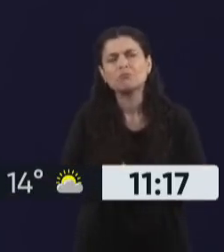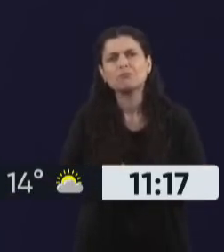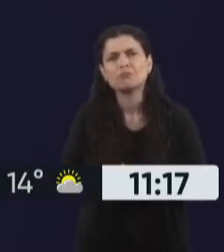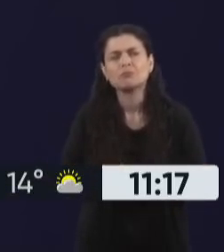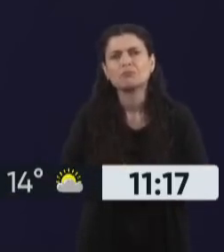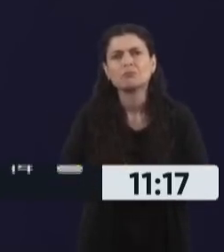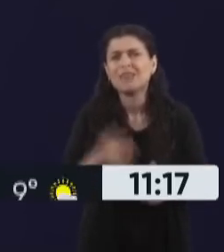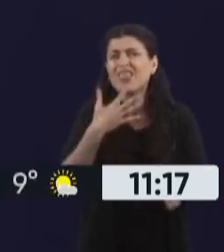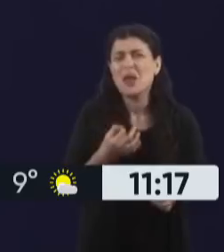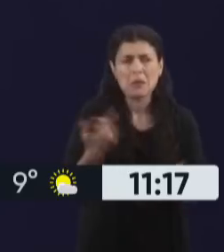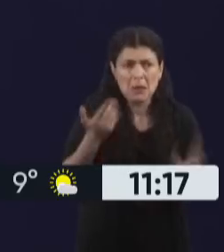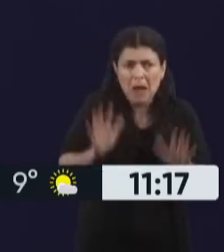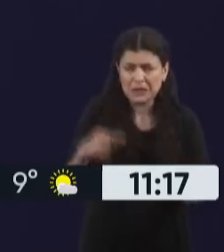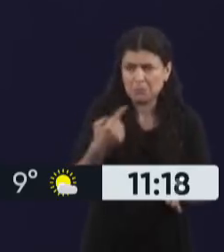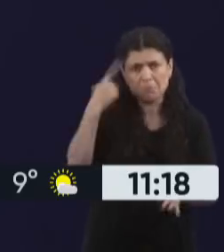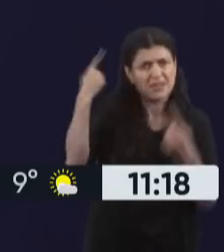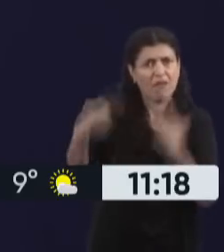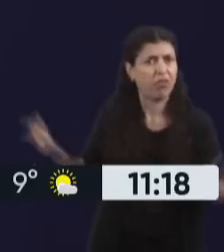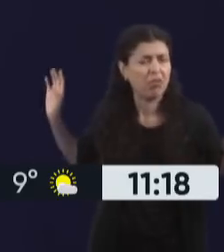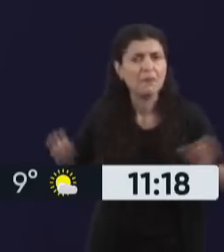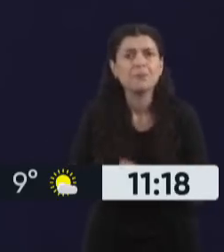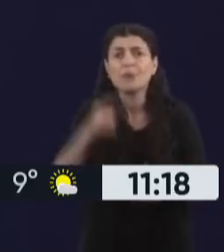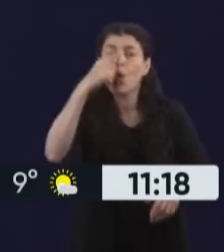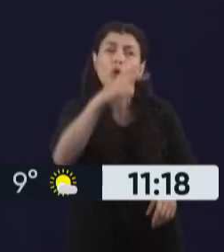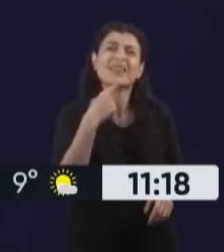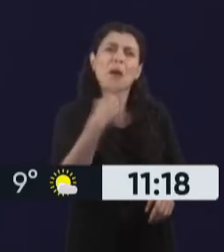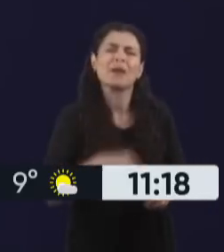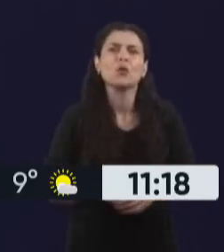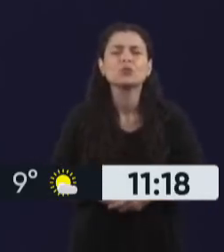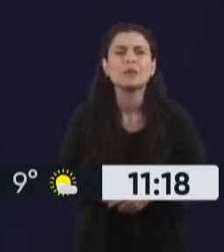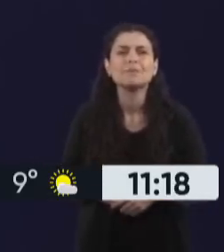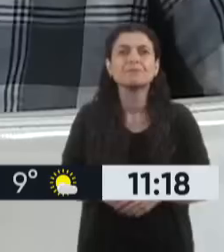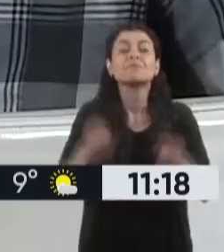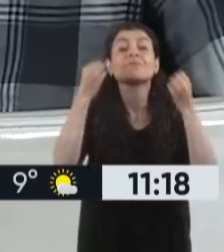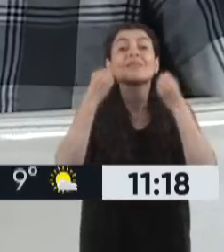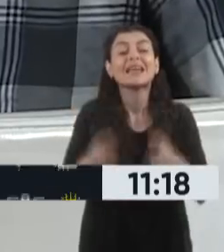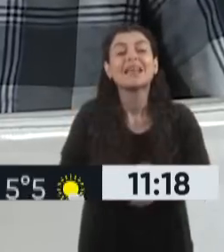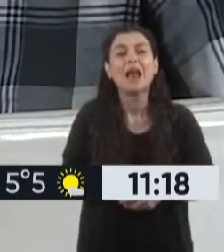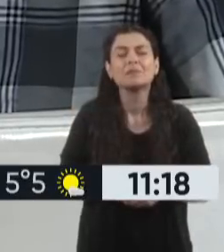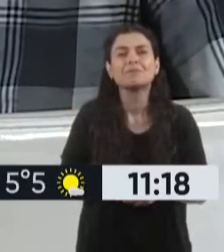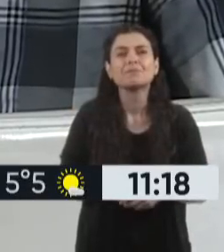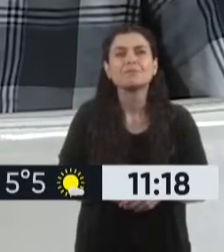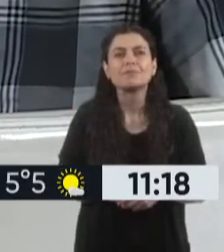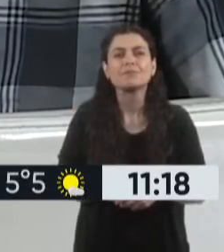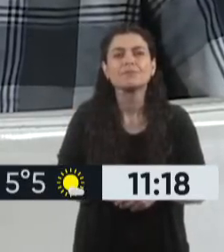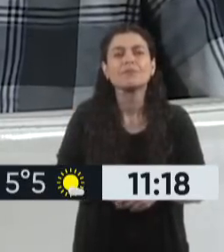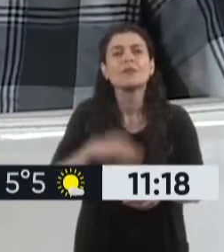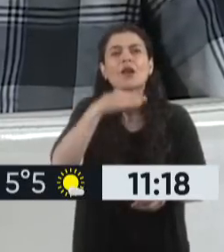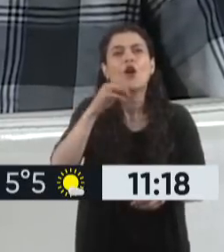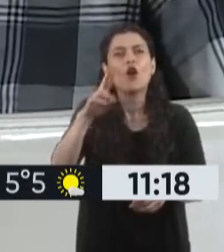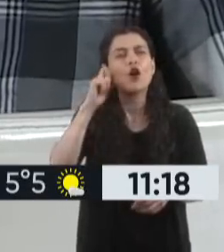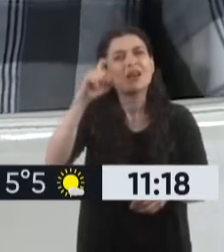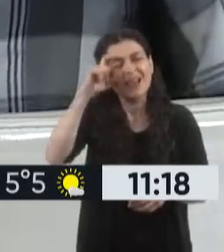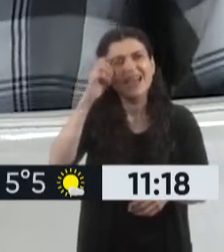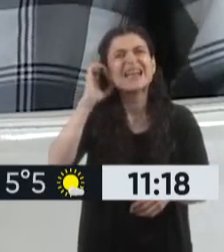o fricción. No, la verdad que no lo vemos así. Última pregunta. ¿Qué tal, Manuel? ¿Cómo estás? Buen día. Rodrigo Jorge,